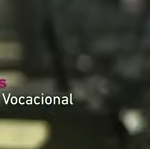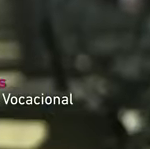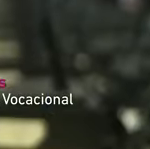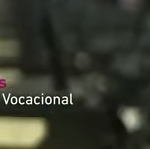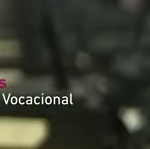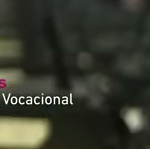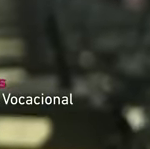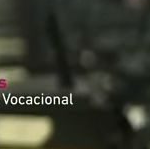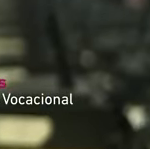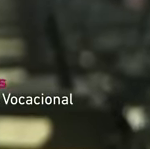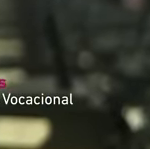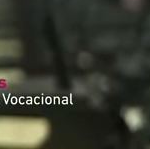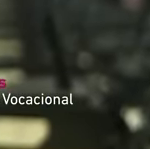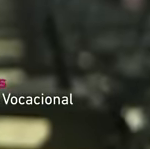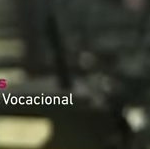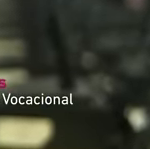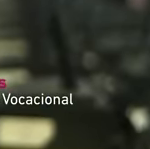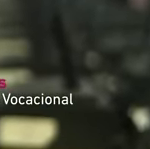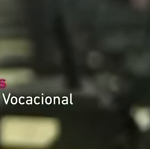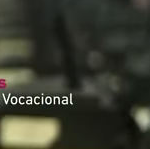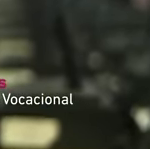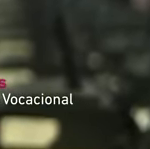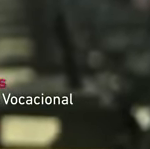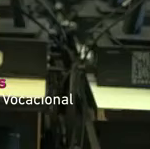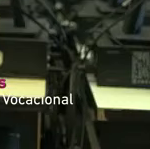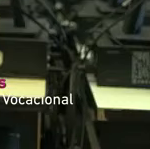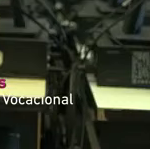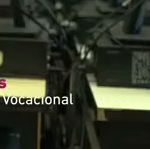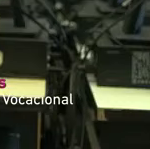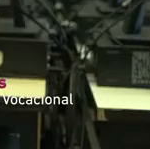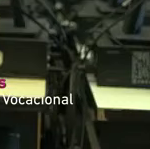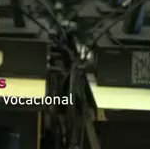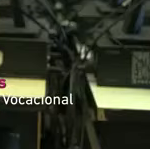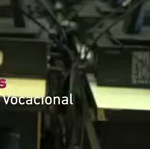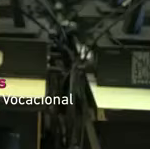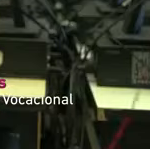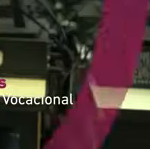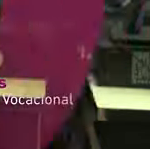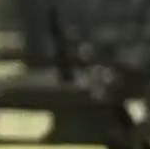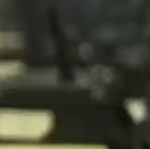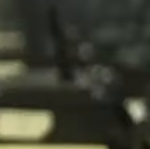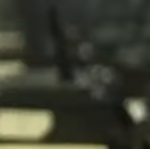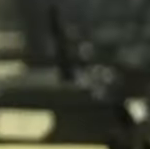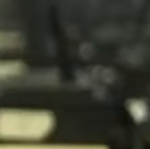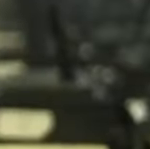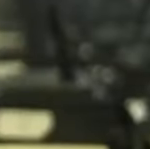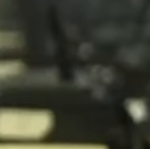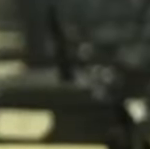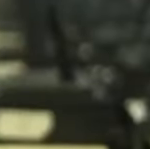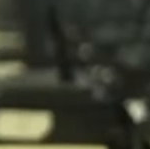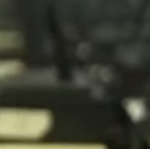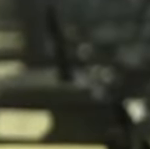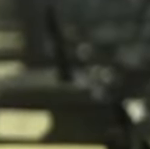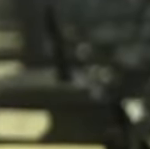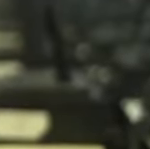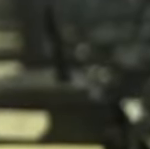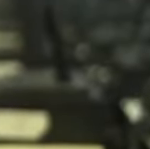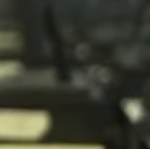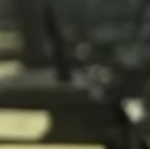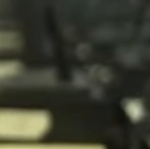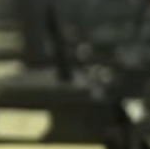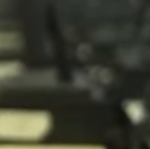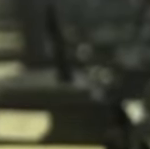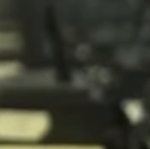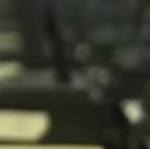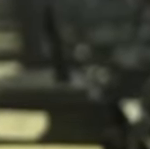Me inculcan valores como el respeto, la honestidad y más que nada el trabajo en equipo. Soy mexicana, soy mujer y estoy